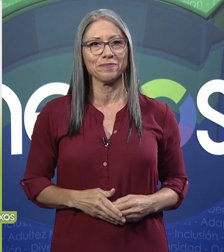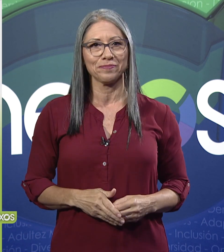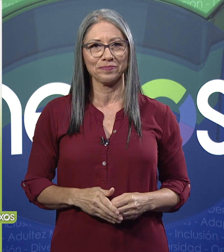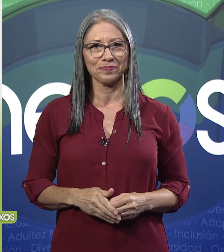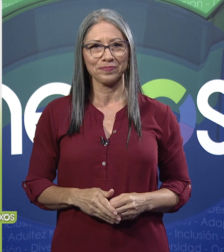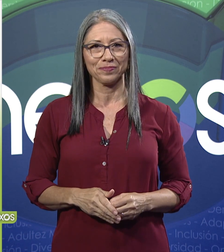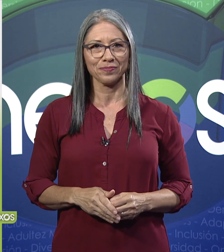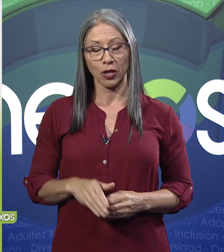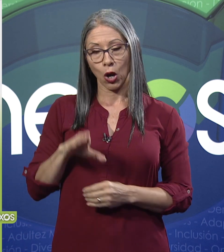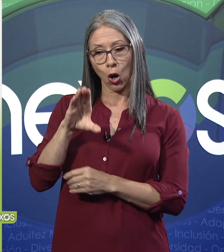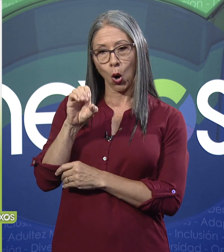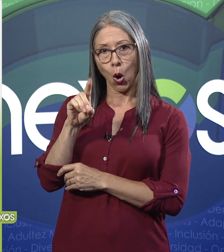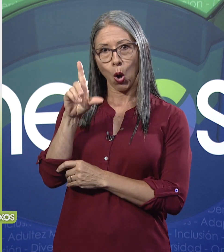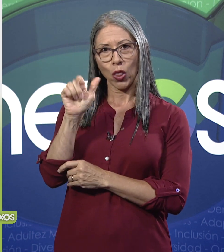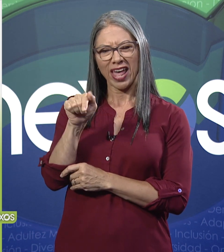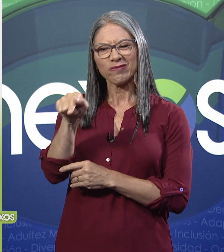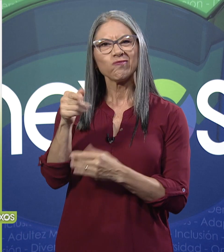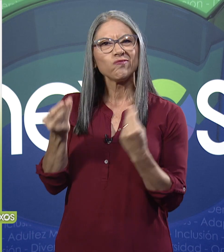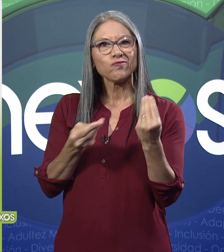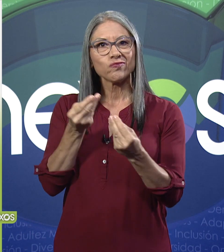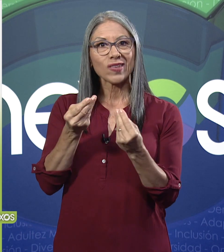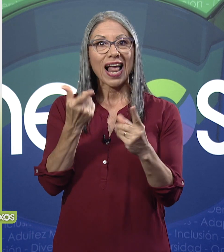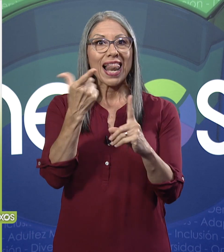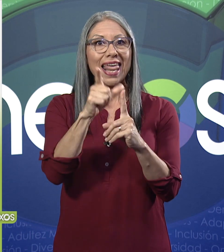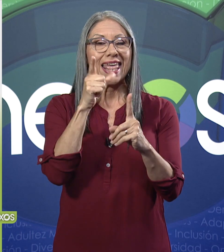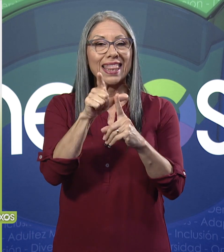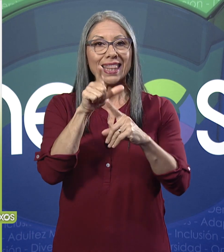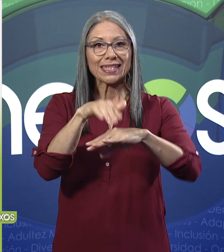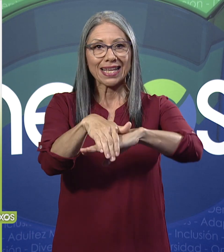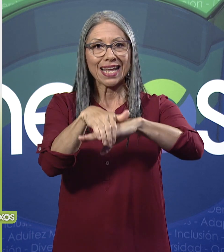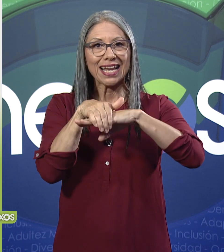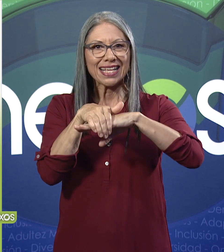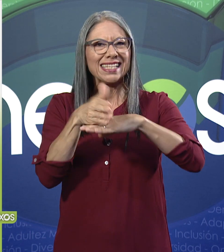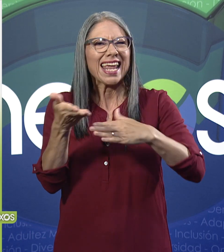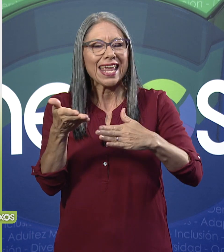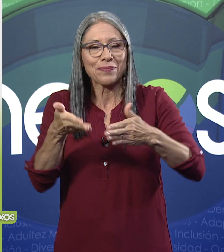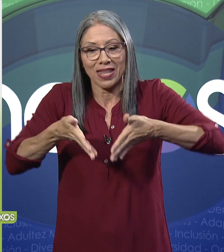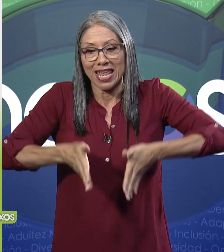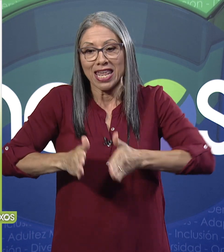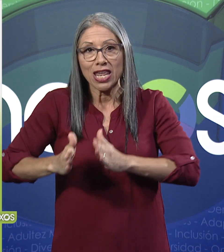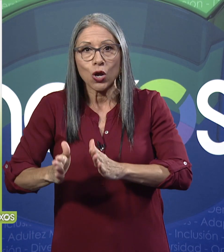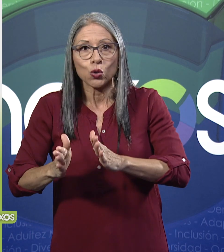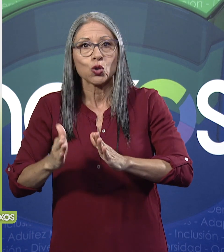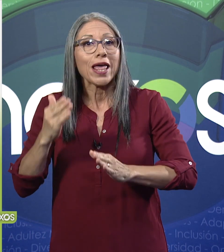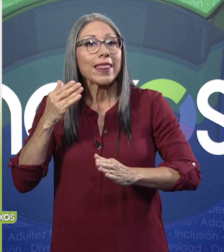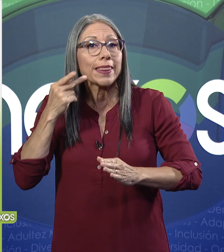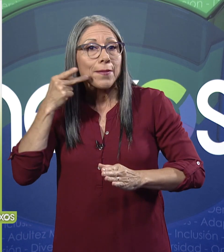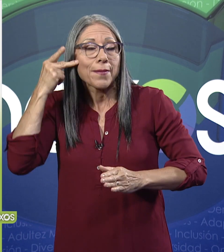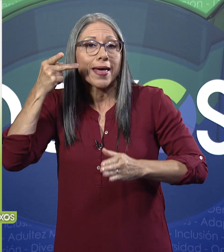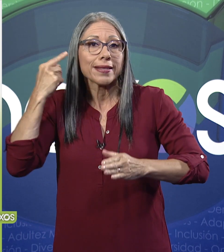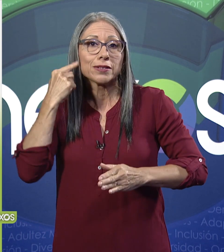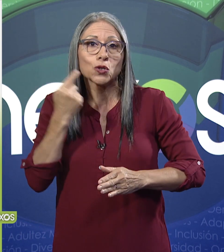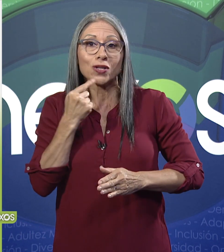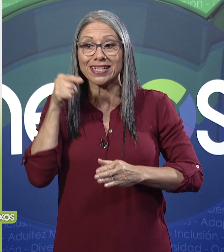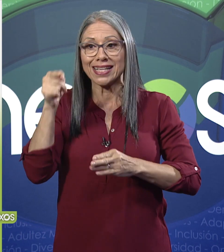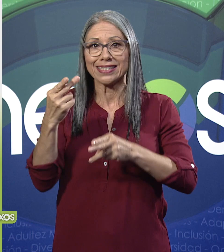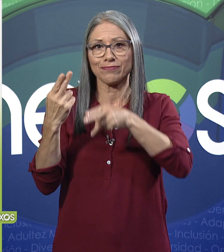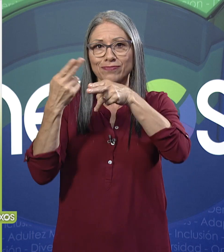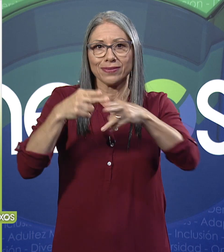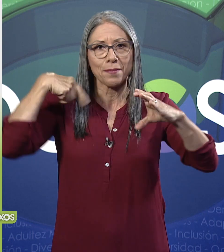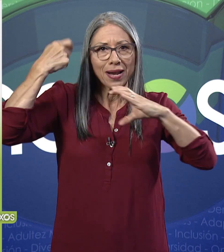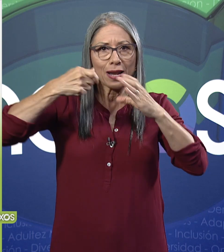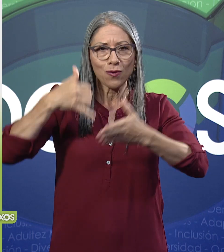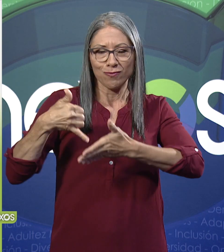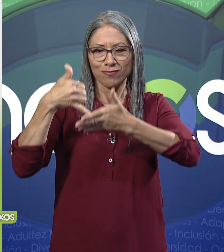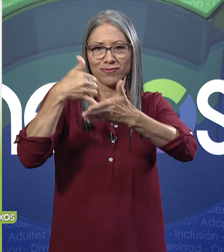Facebook. CODA corresponde en inglés a las iniciales de Hijos de Padres Sordos y es el título de la película ganadora del Oscar